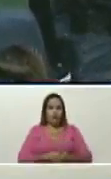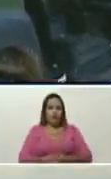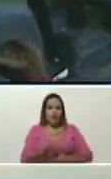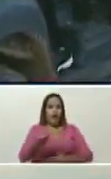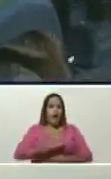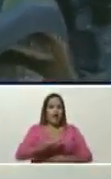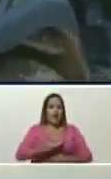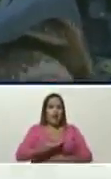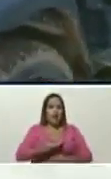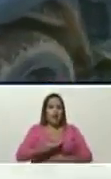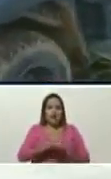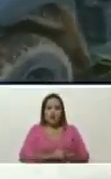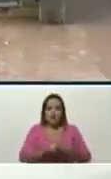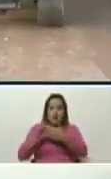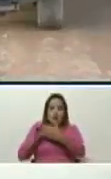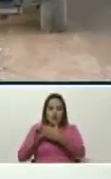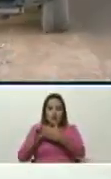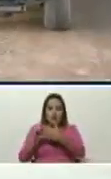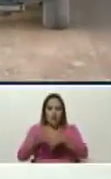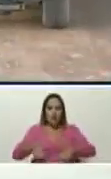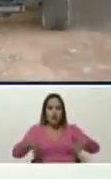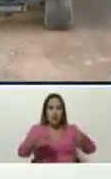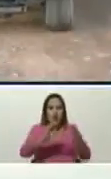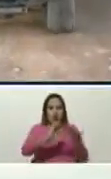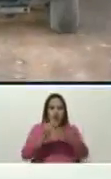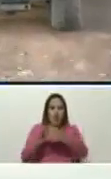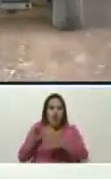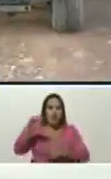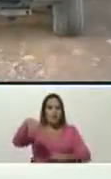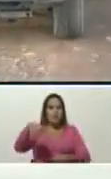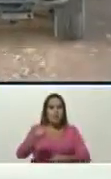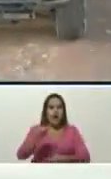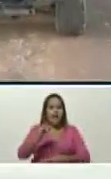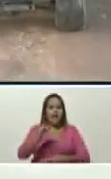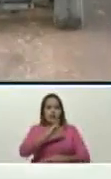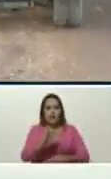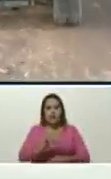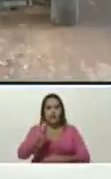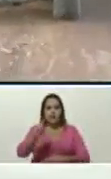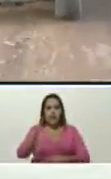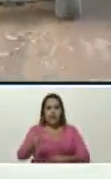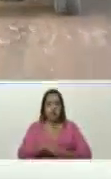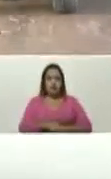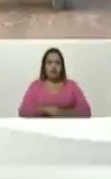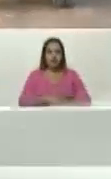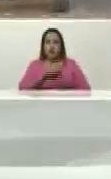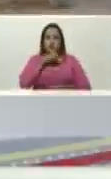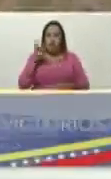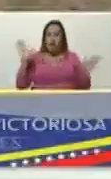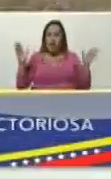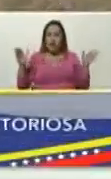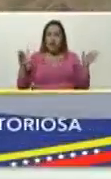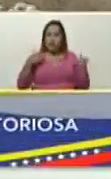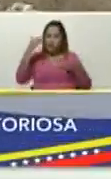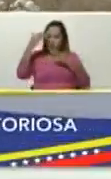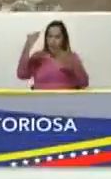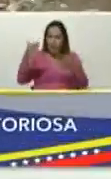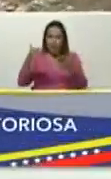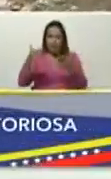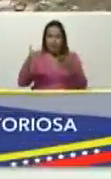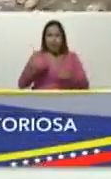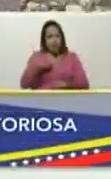alcalde y líder del Maizal, de la comuna, Angelito. Mi saludo, lo hubieran invitado, ¿vale?